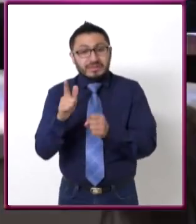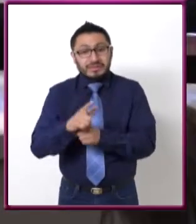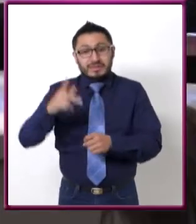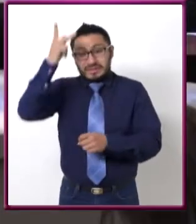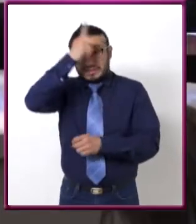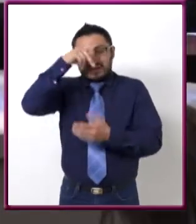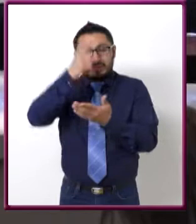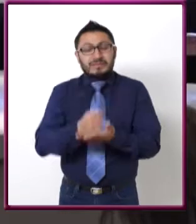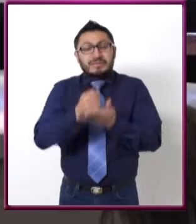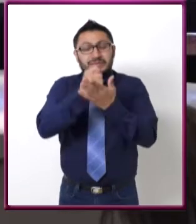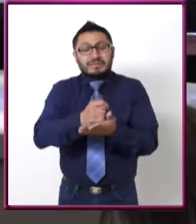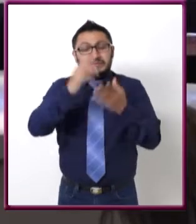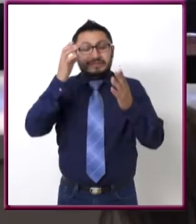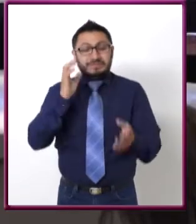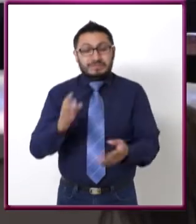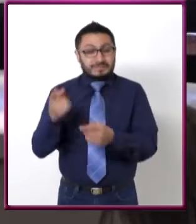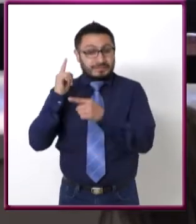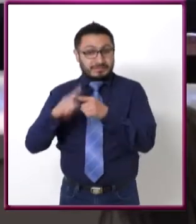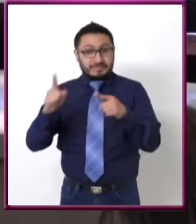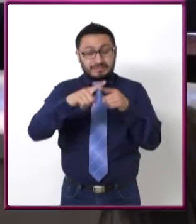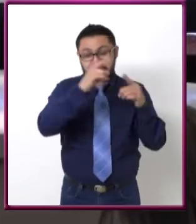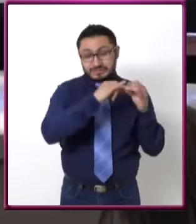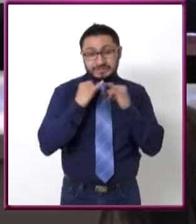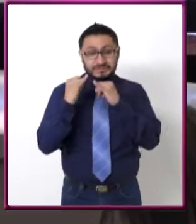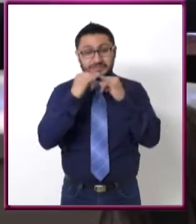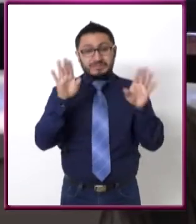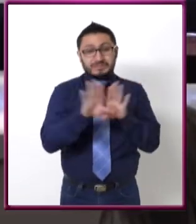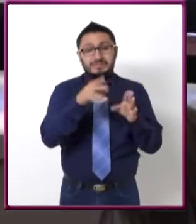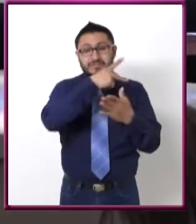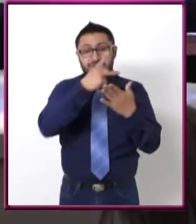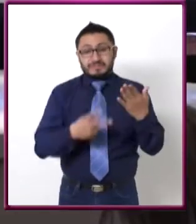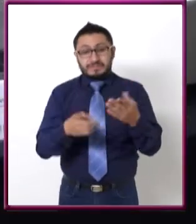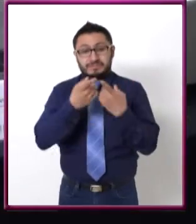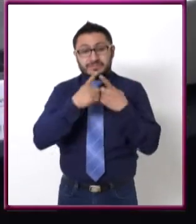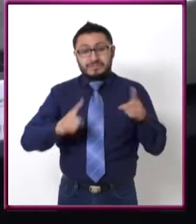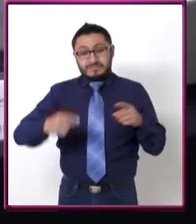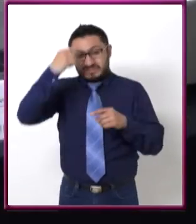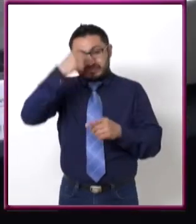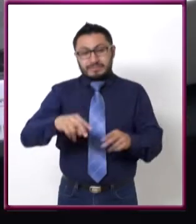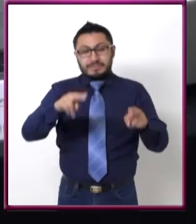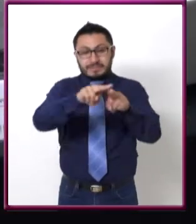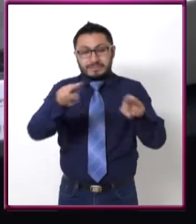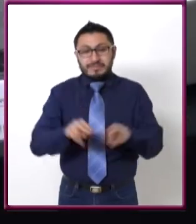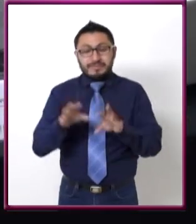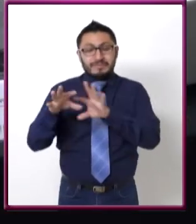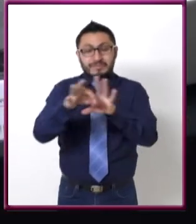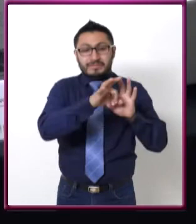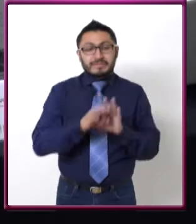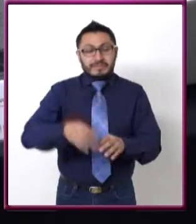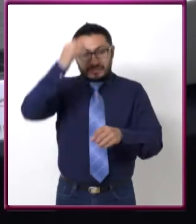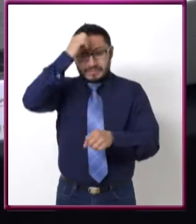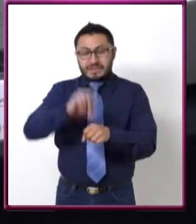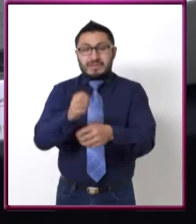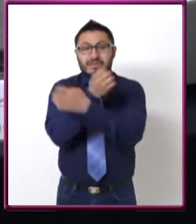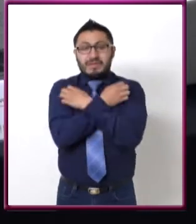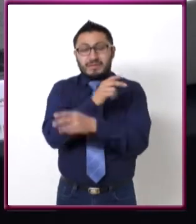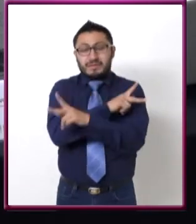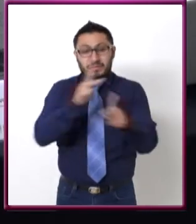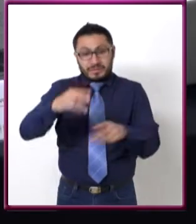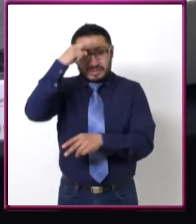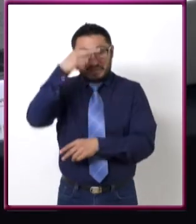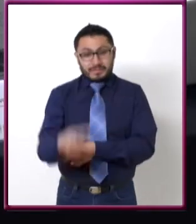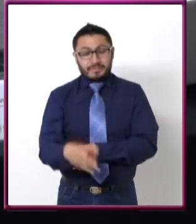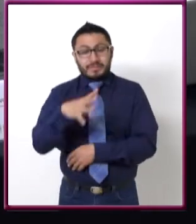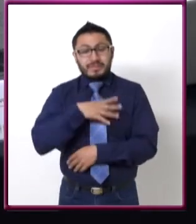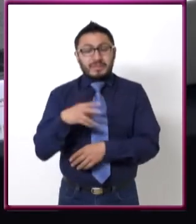socioemocional. Es psicoterapeuta y consultora de diversas instancias como el Programa de Desarrollo para Naciones Unidas, la Secretaría de Educación